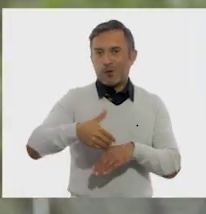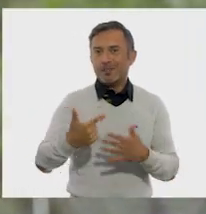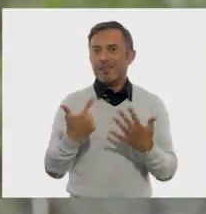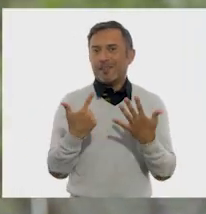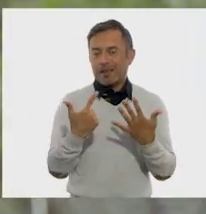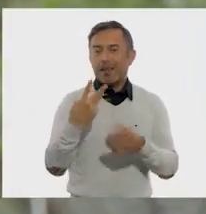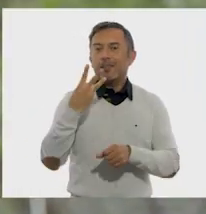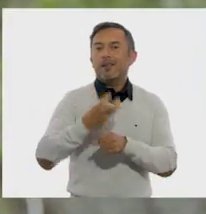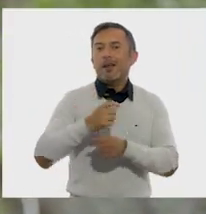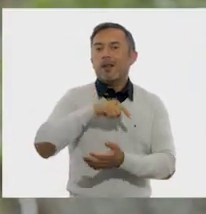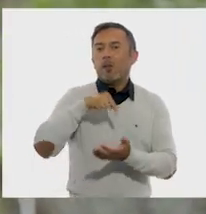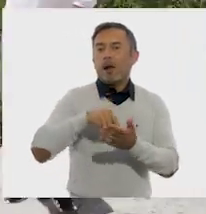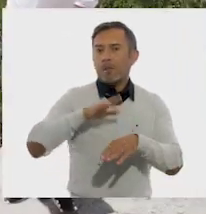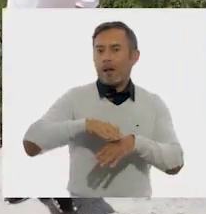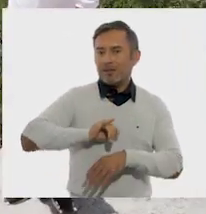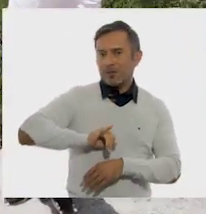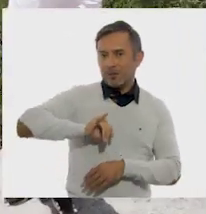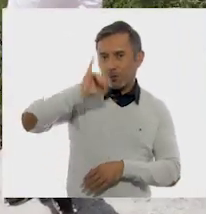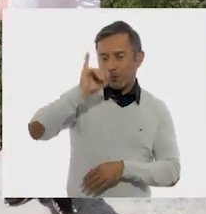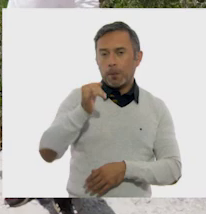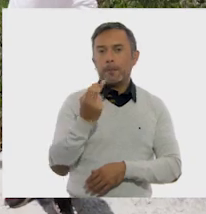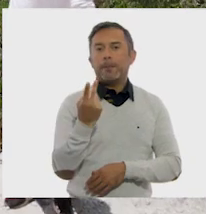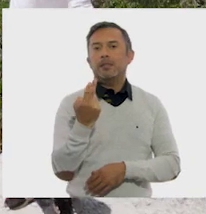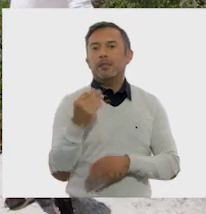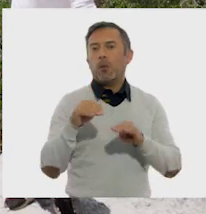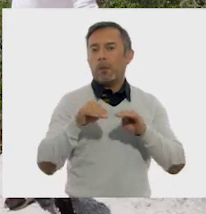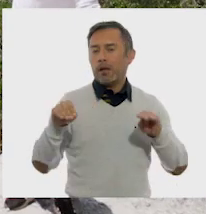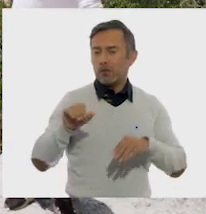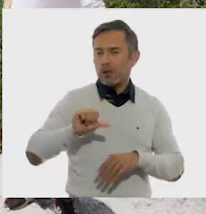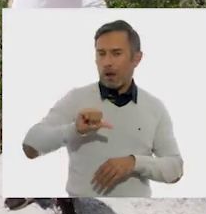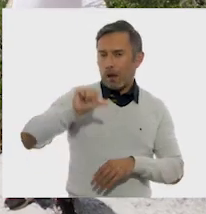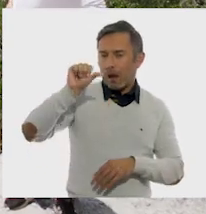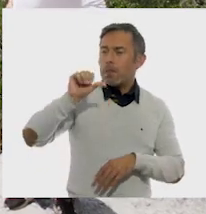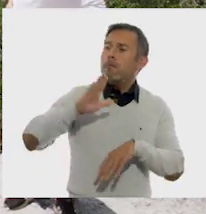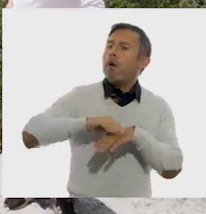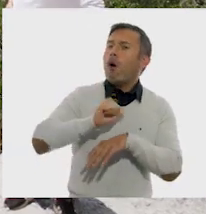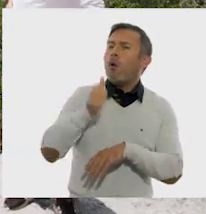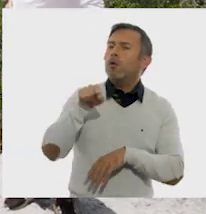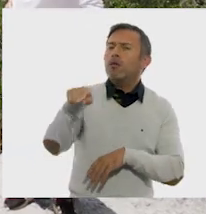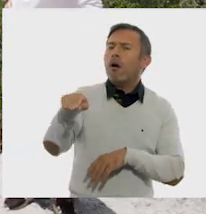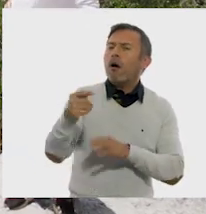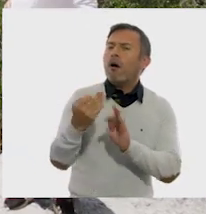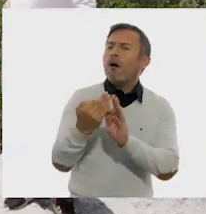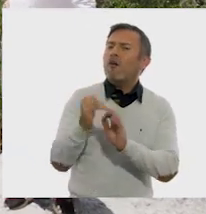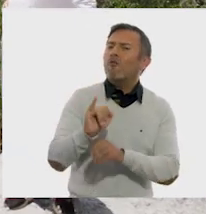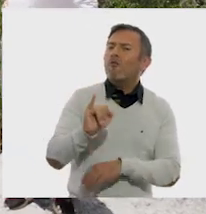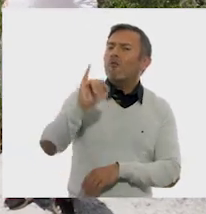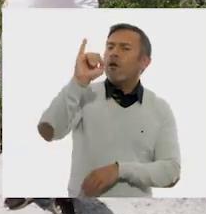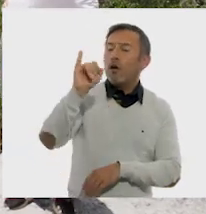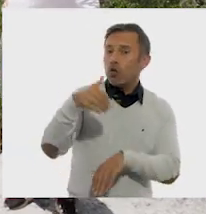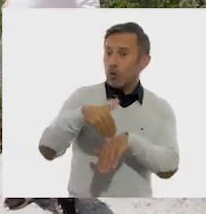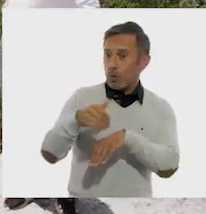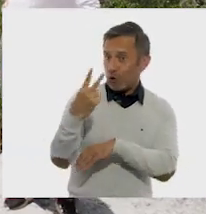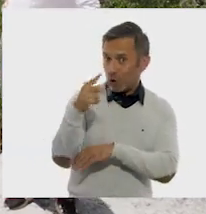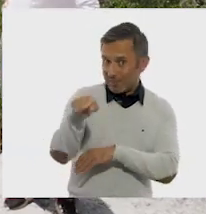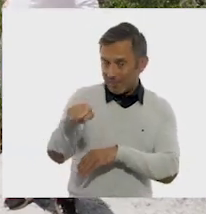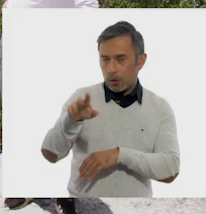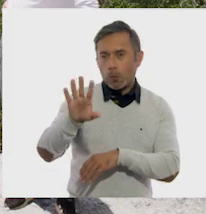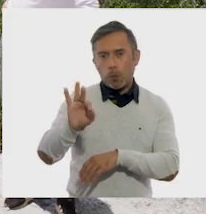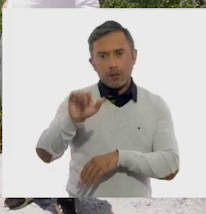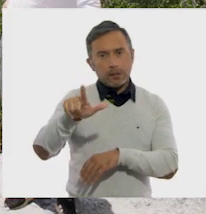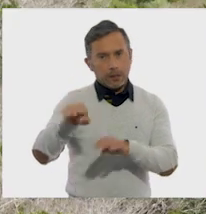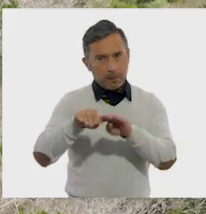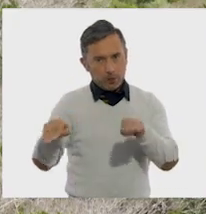Tiene unos 25 metros de altura. ¿Y las otras cuánto tienen de altura? La 2 mide 47 metros y la